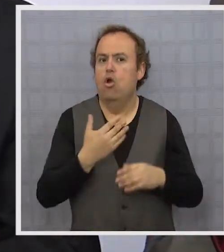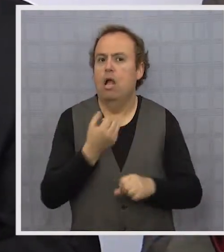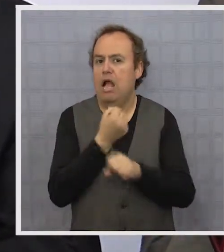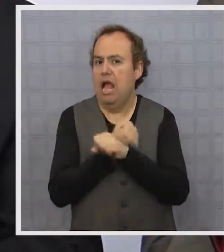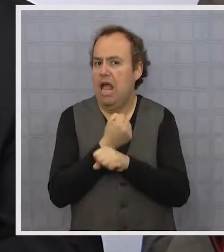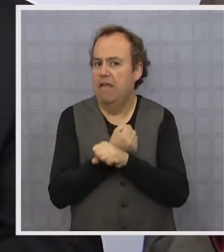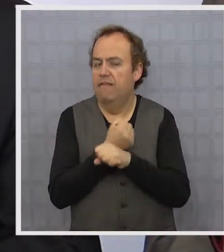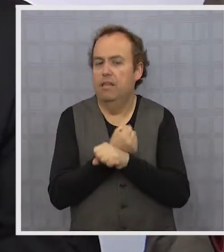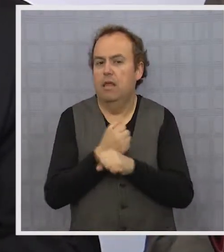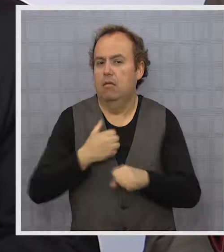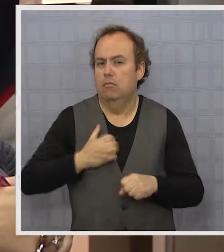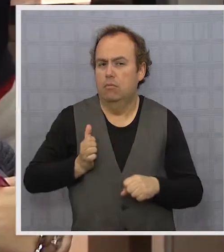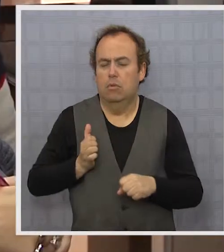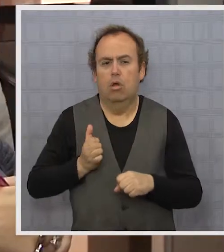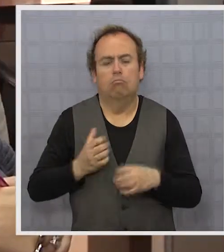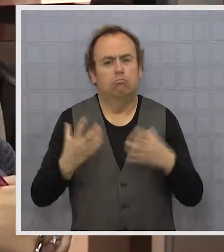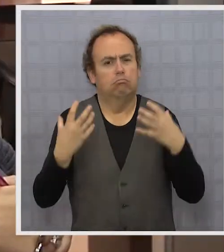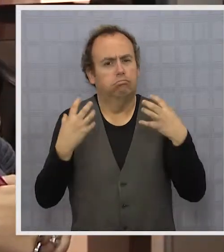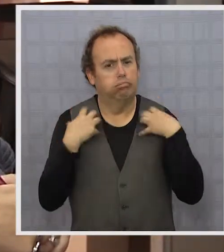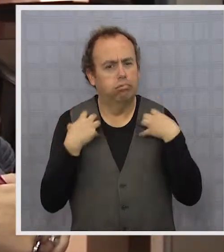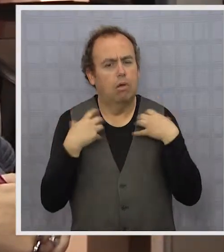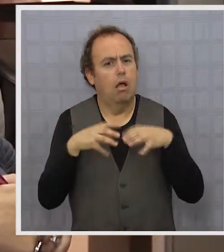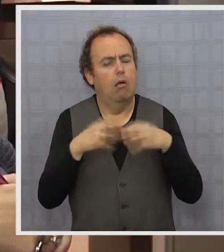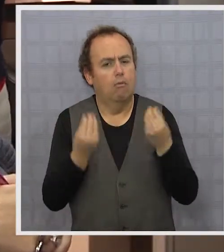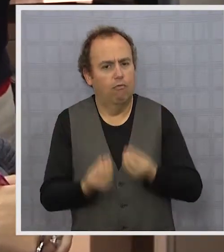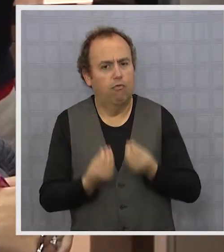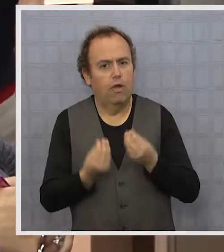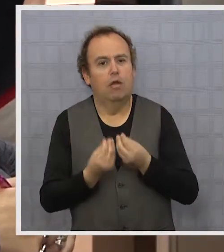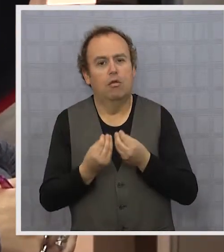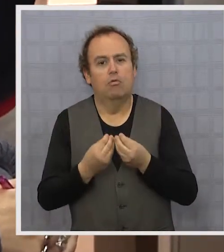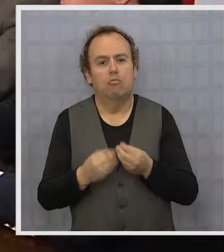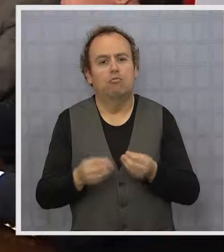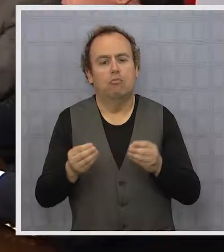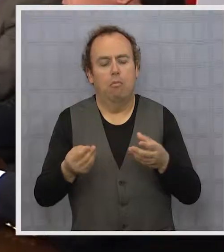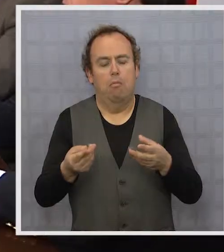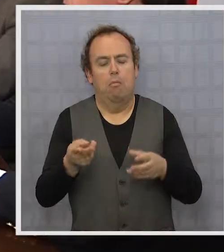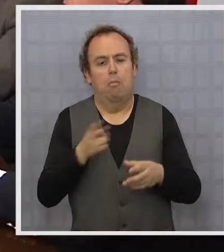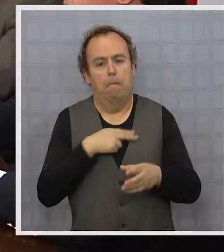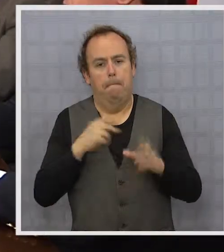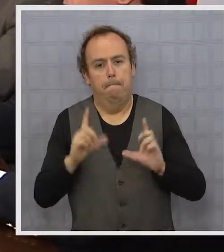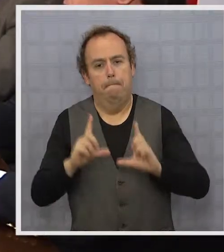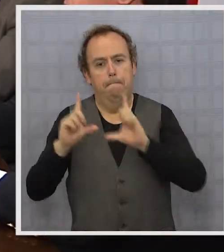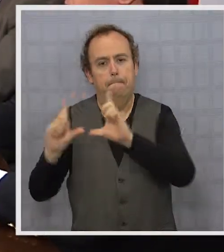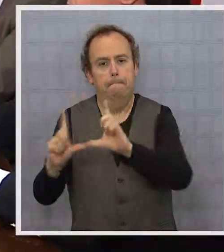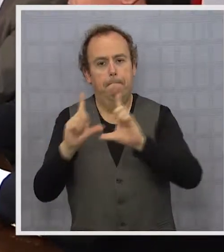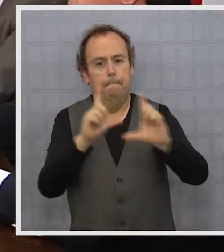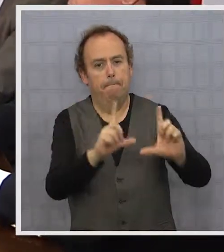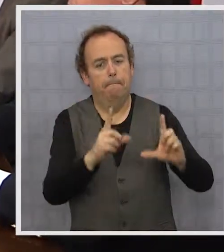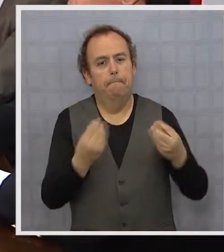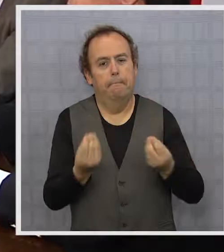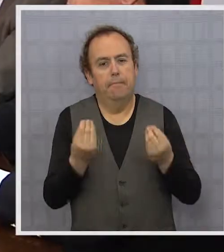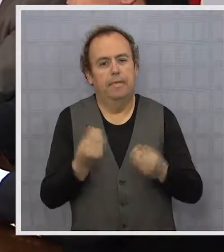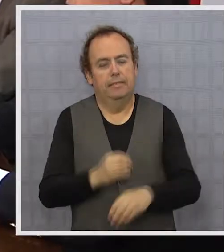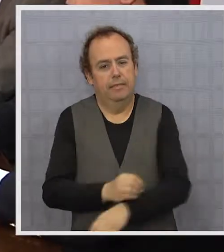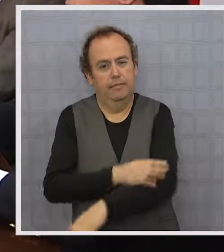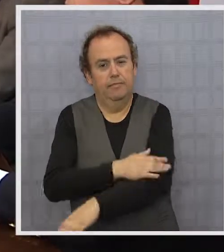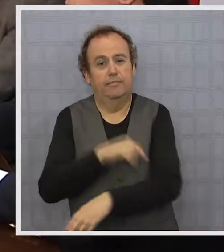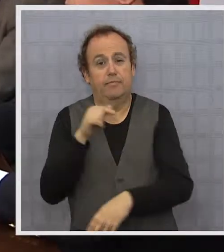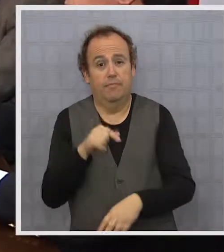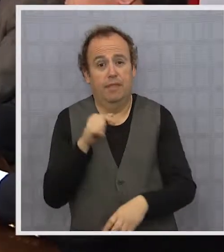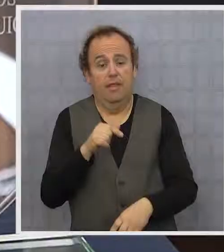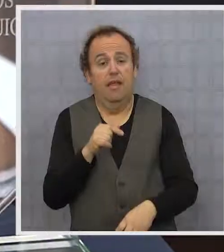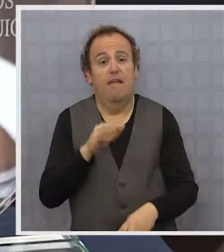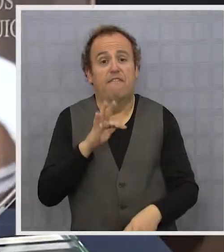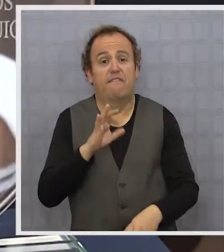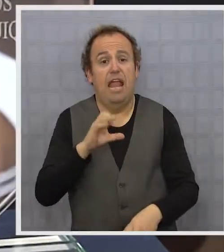un gran compromiso la entrega de este reconocimiento estuvo marcada por la emotividad ya que felipe rojas este viernes deja